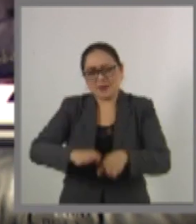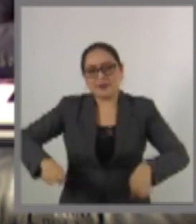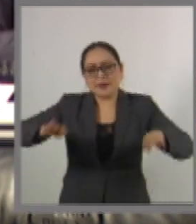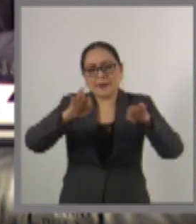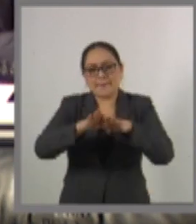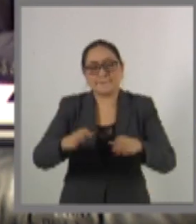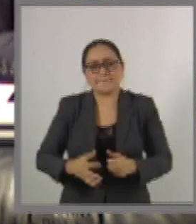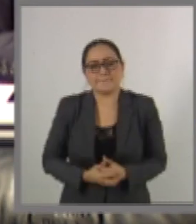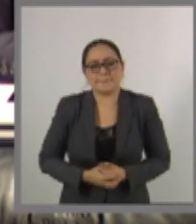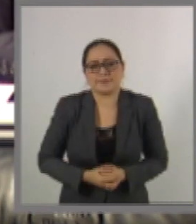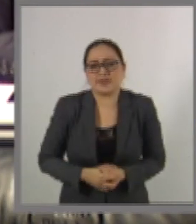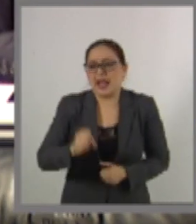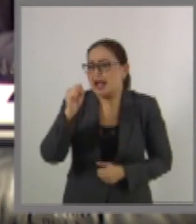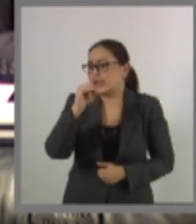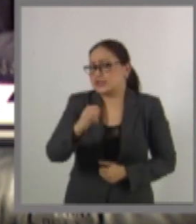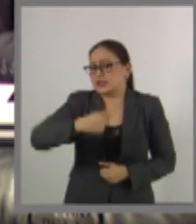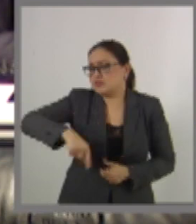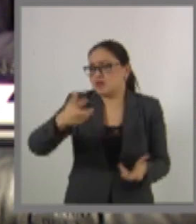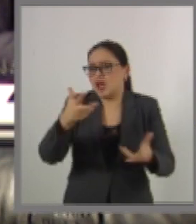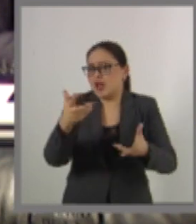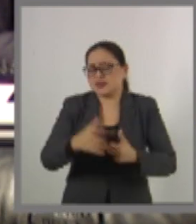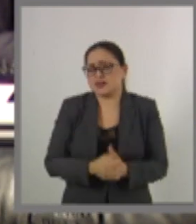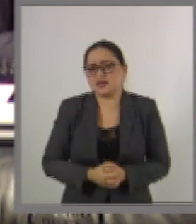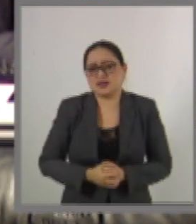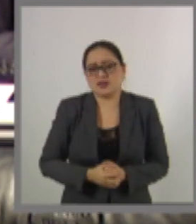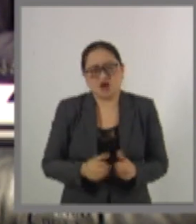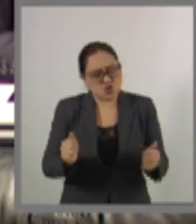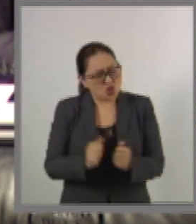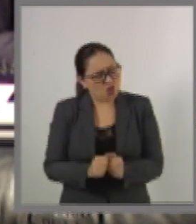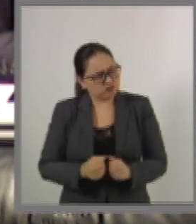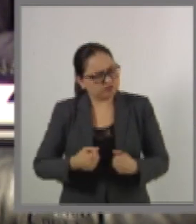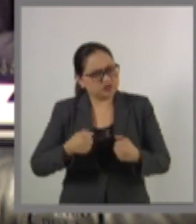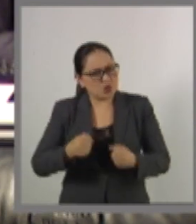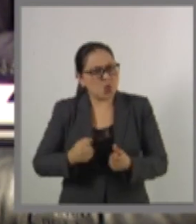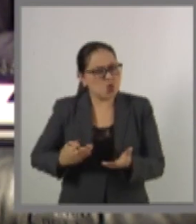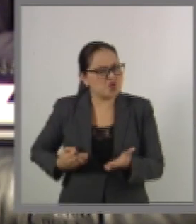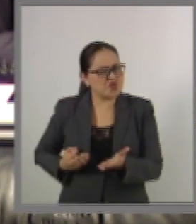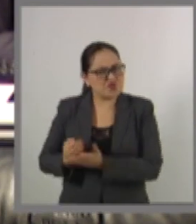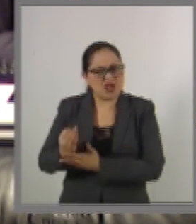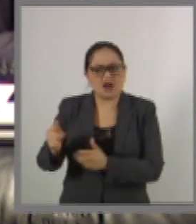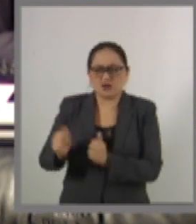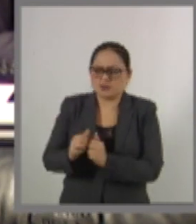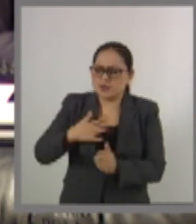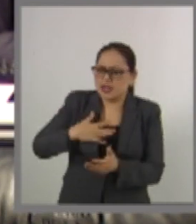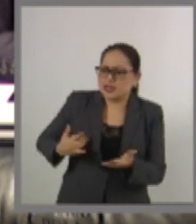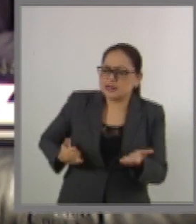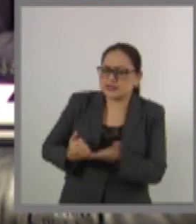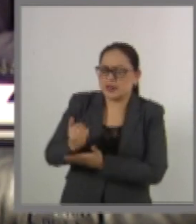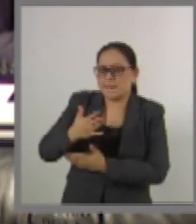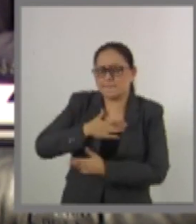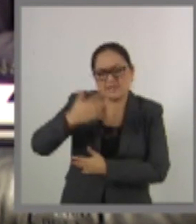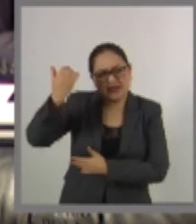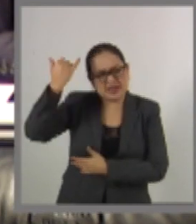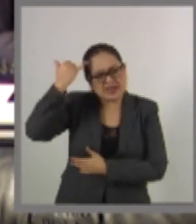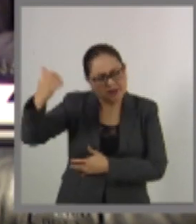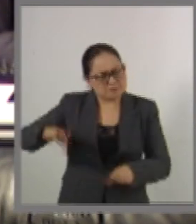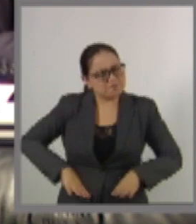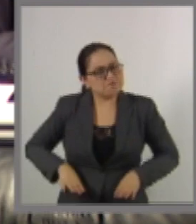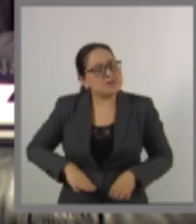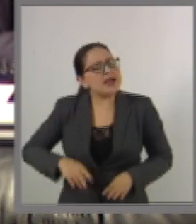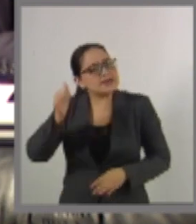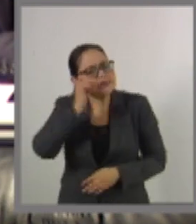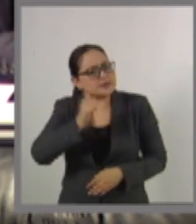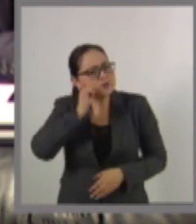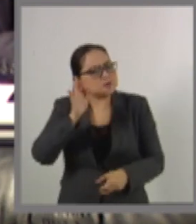Siempre así lo hicimos, Miguel. Dijimos con firmeza, con decisión, defendimos nuestras convicciones, pero